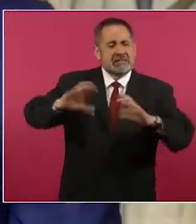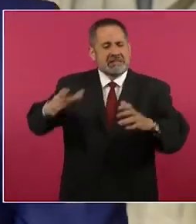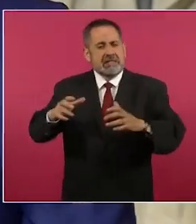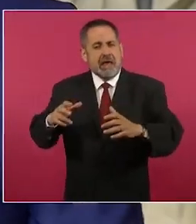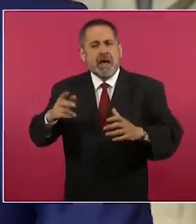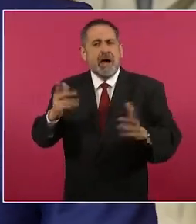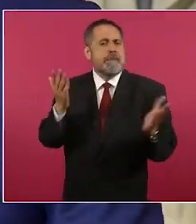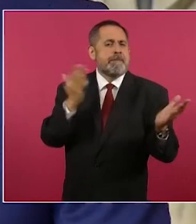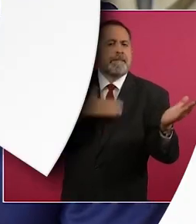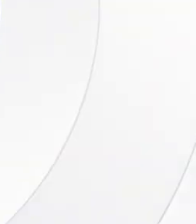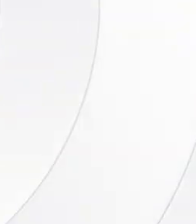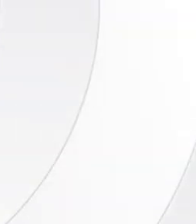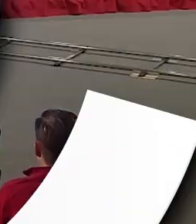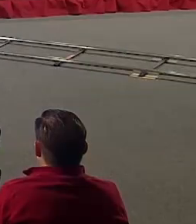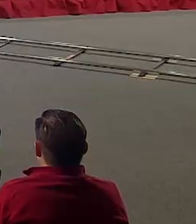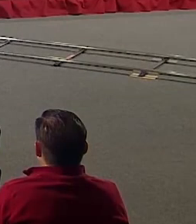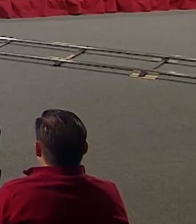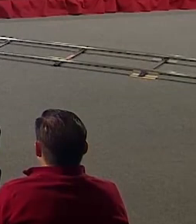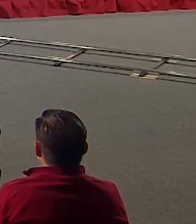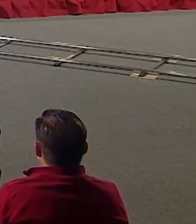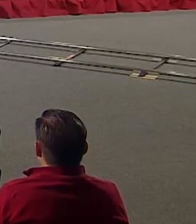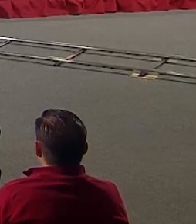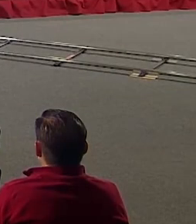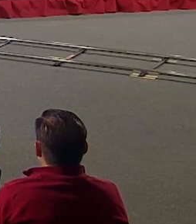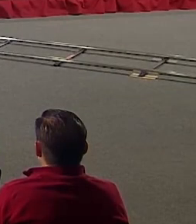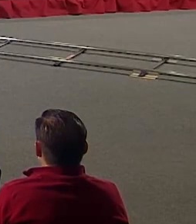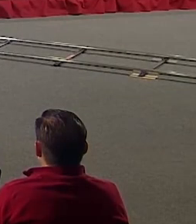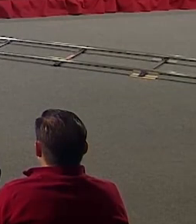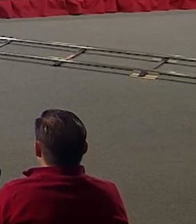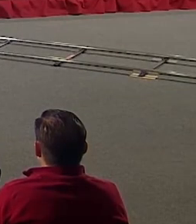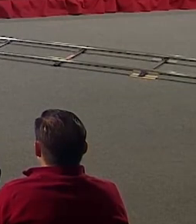prosperidad de la patria. Expresar mi